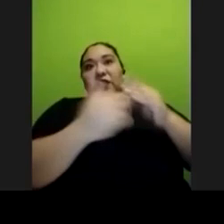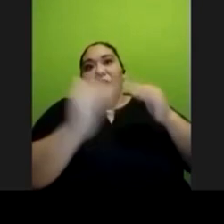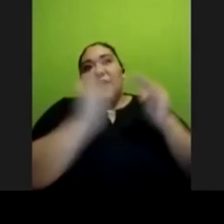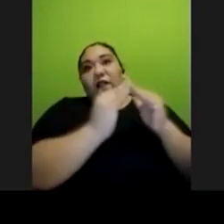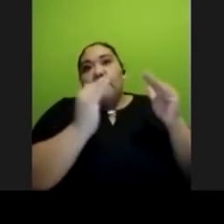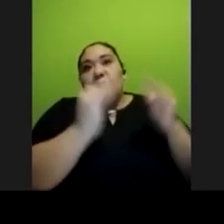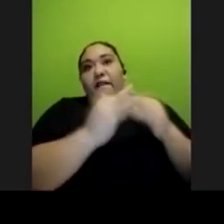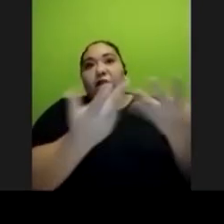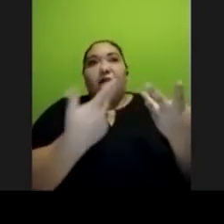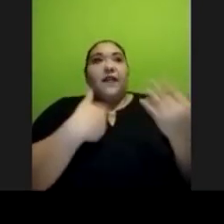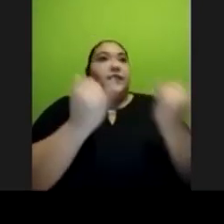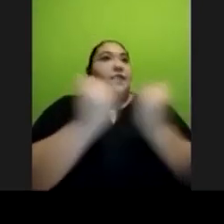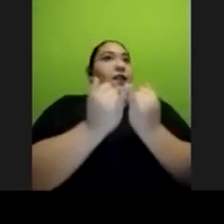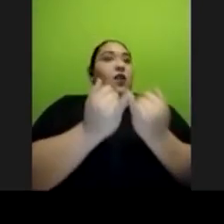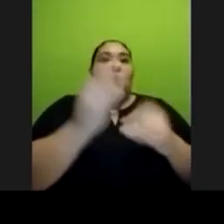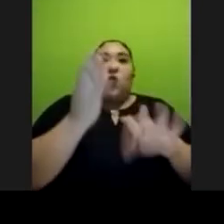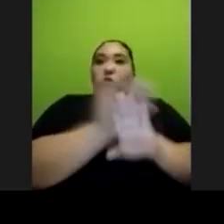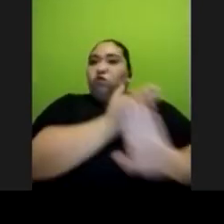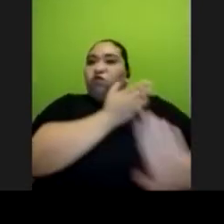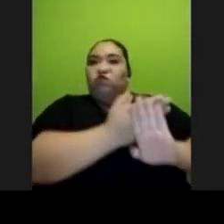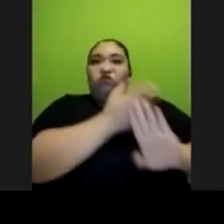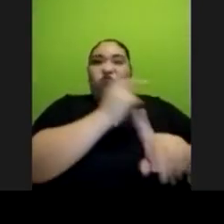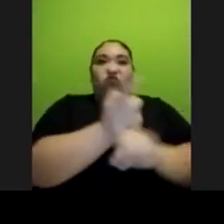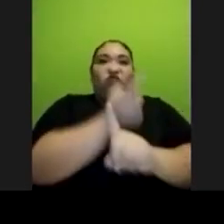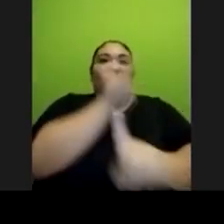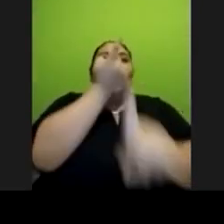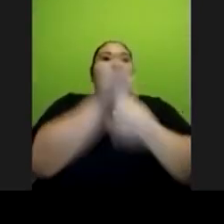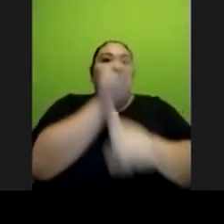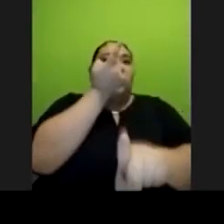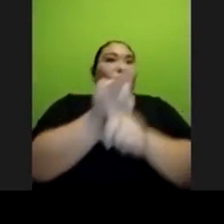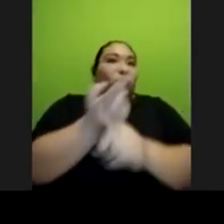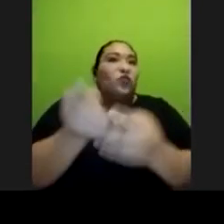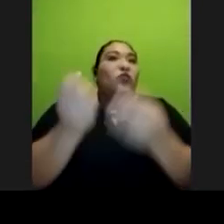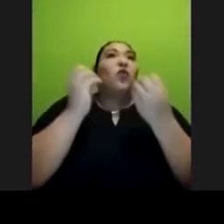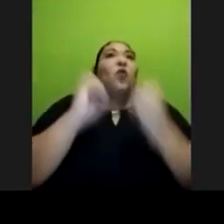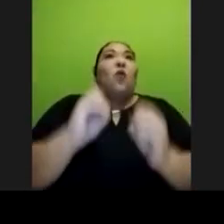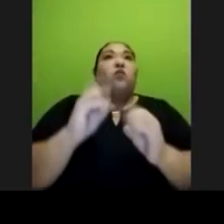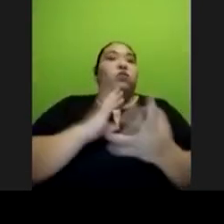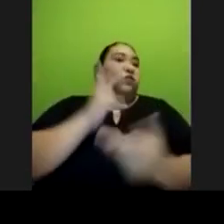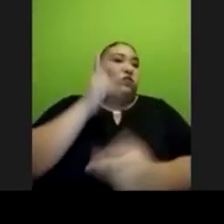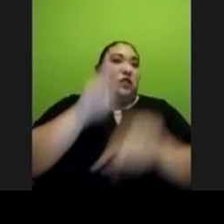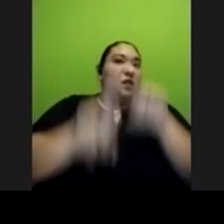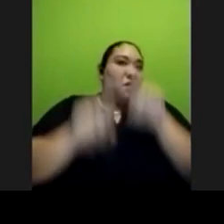y con base en género. Pero hay algunos impactos de la pandemia y